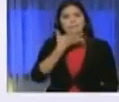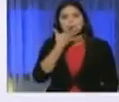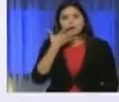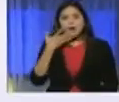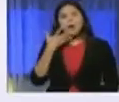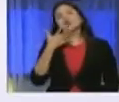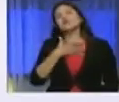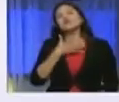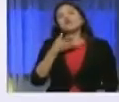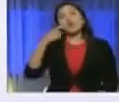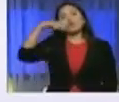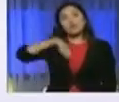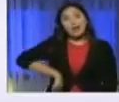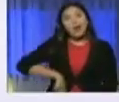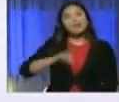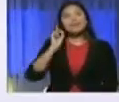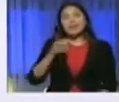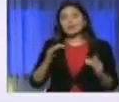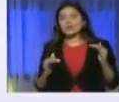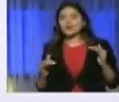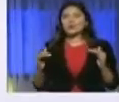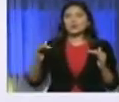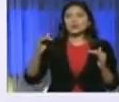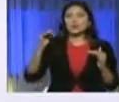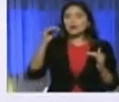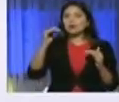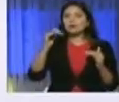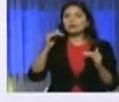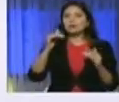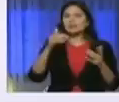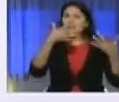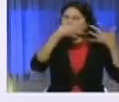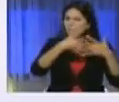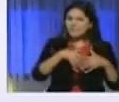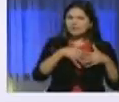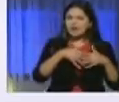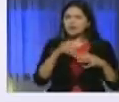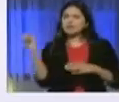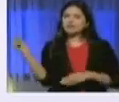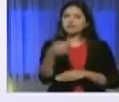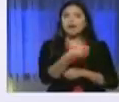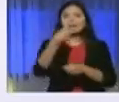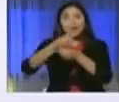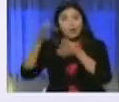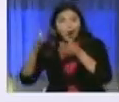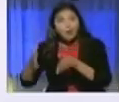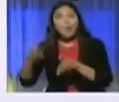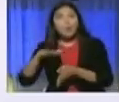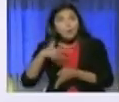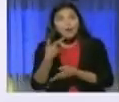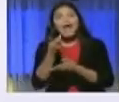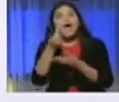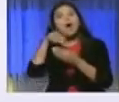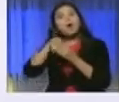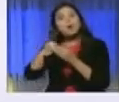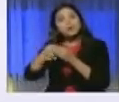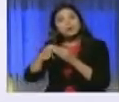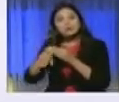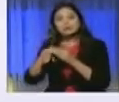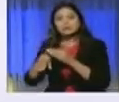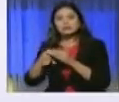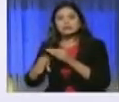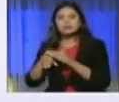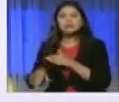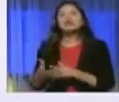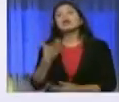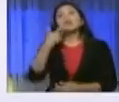los salarios estén por encima de las ganancias de los capitalistas y los trabajadores tengan capacidad de ahorro y de compra